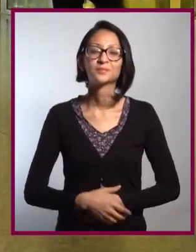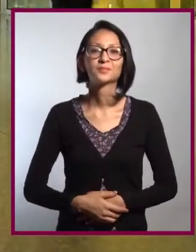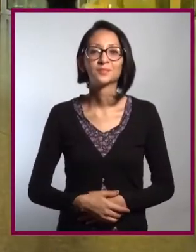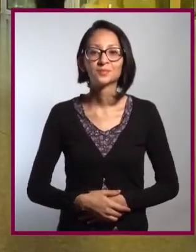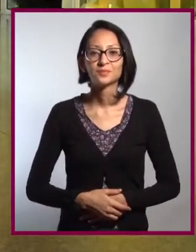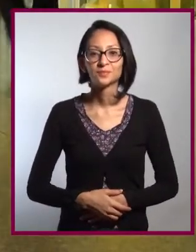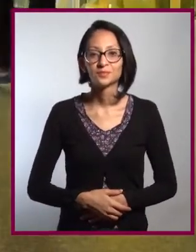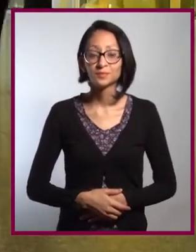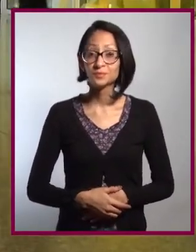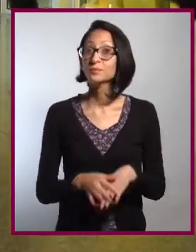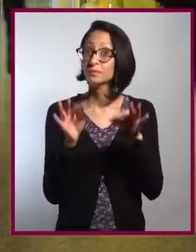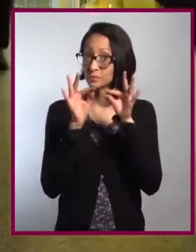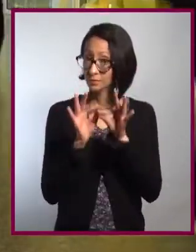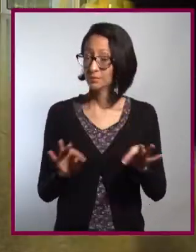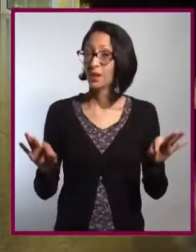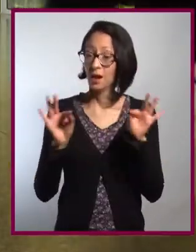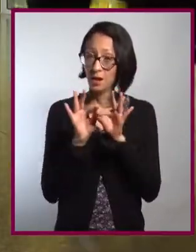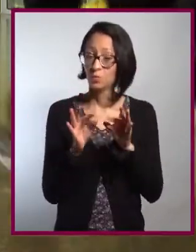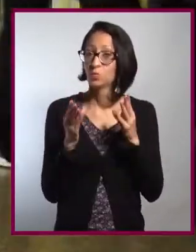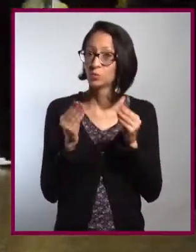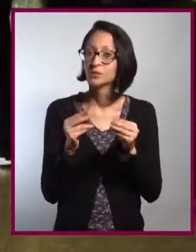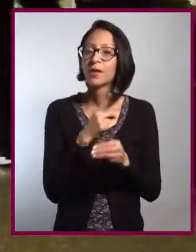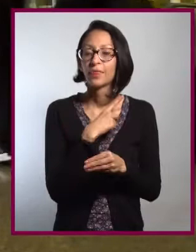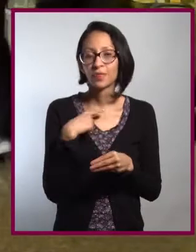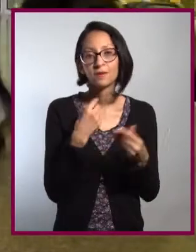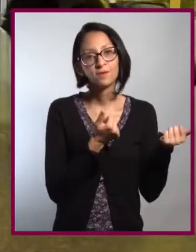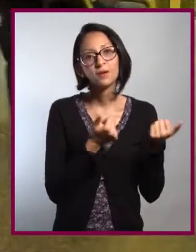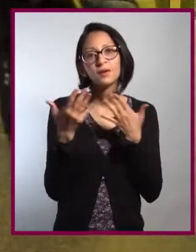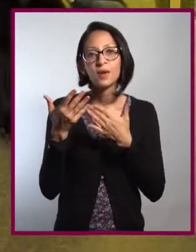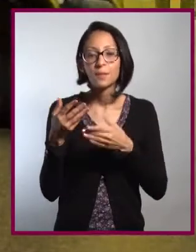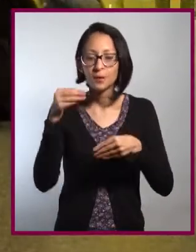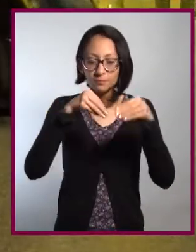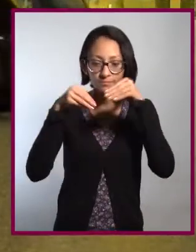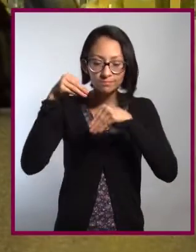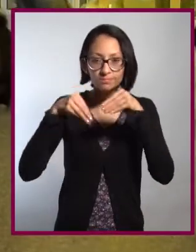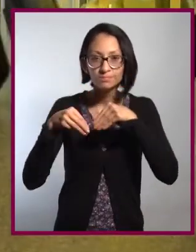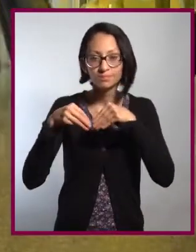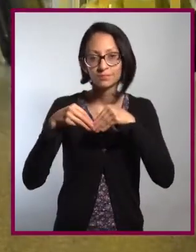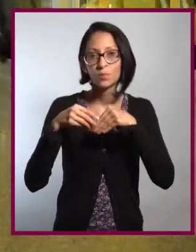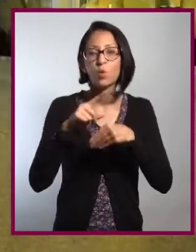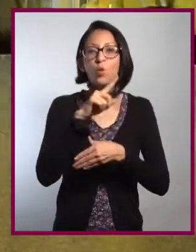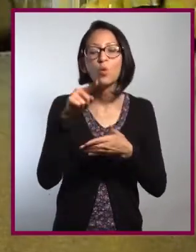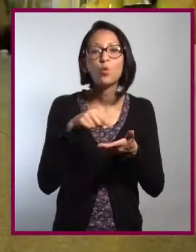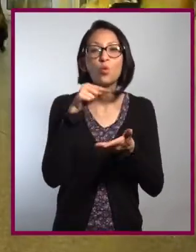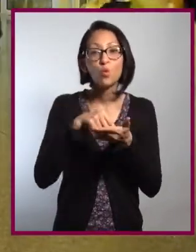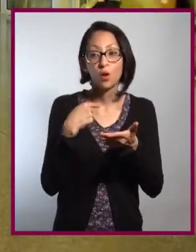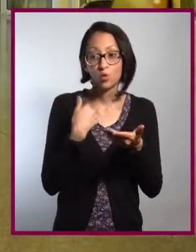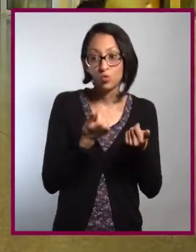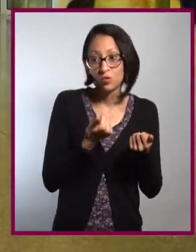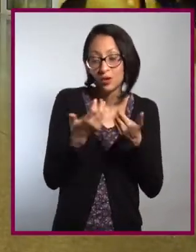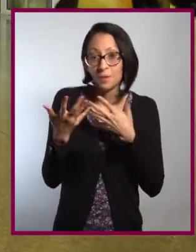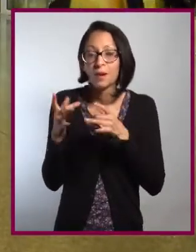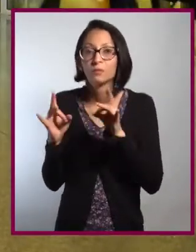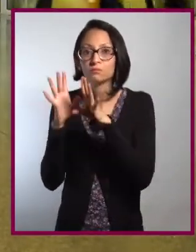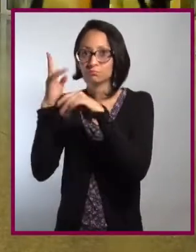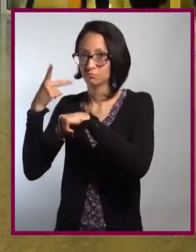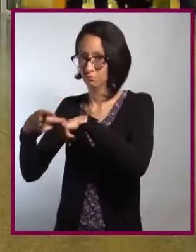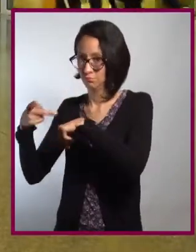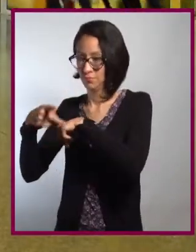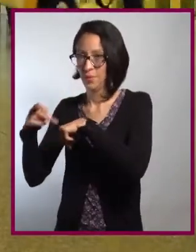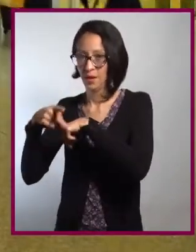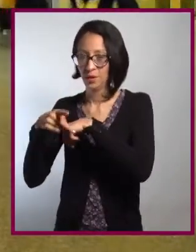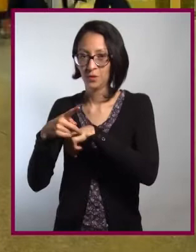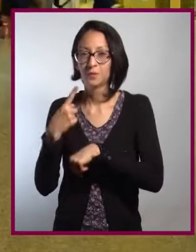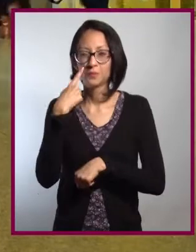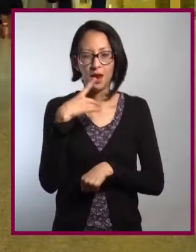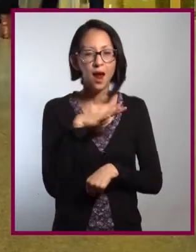Es importante llevar un botiquín médico a aquellos destinos donde se pueda correr riesgos. Aquí hay una